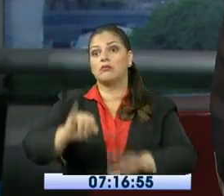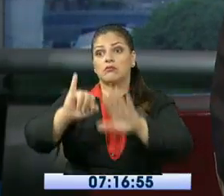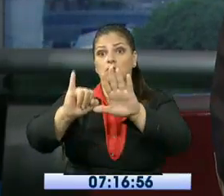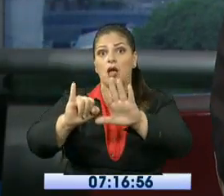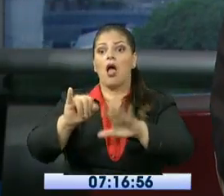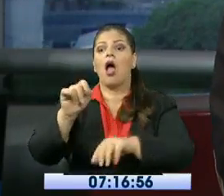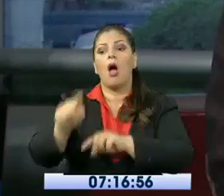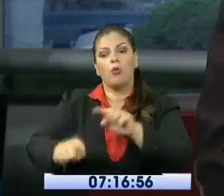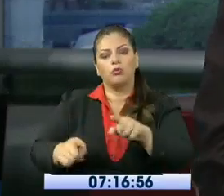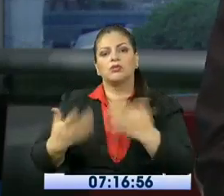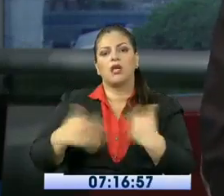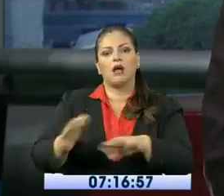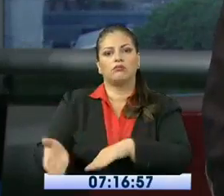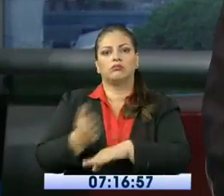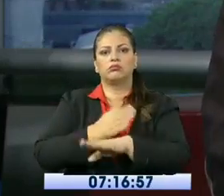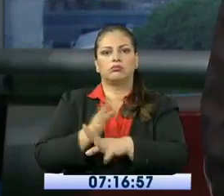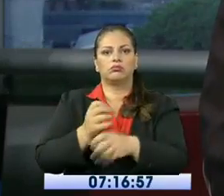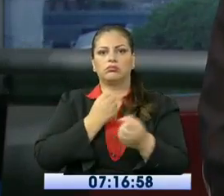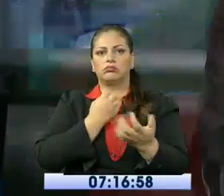penales.